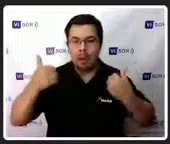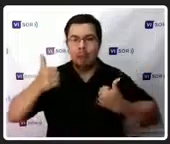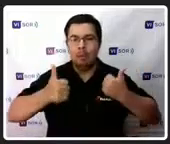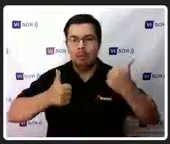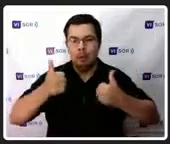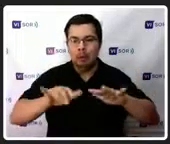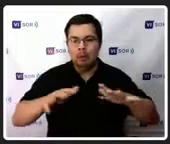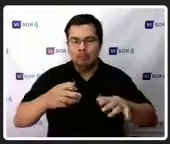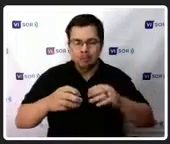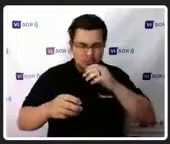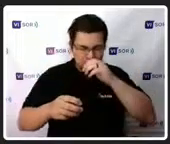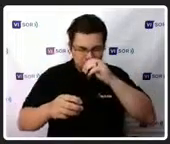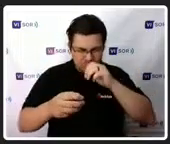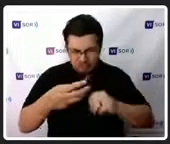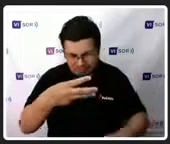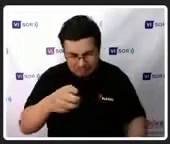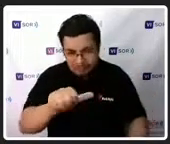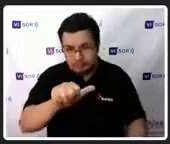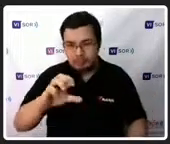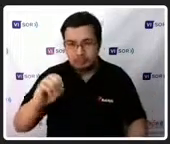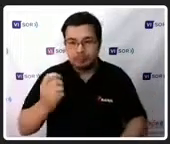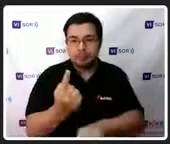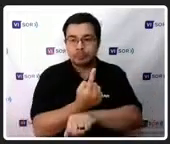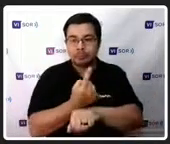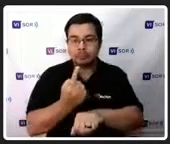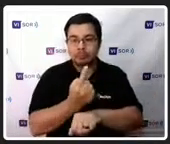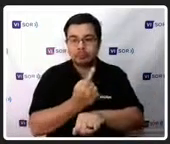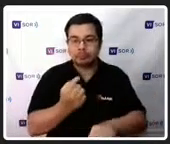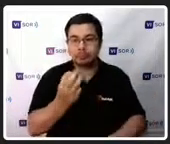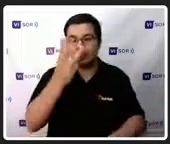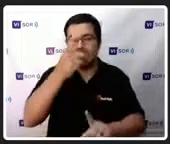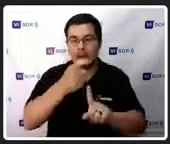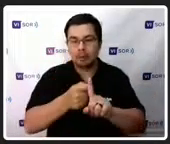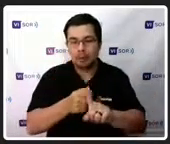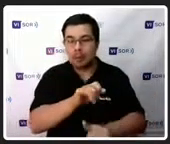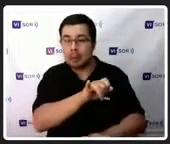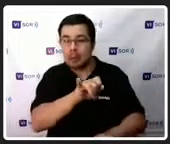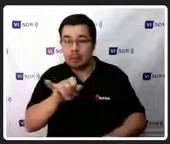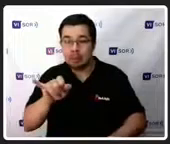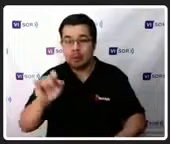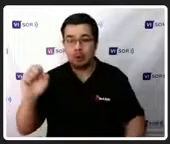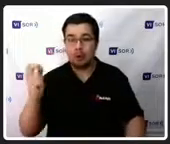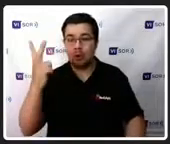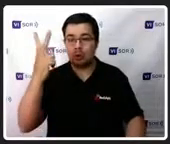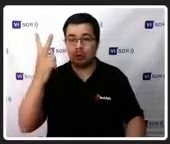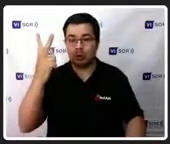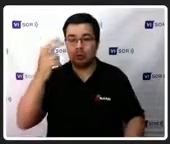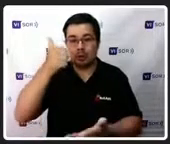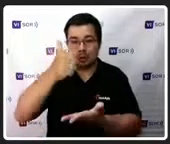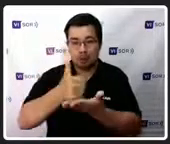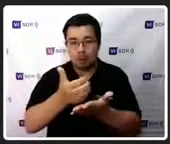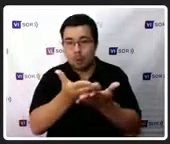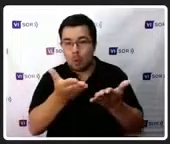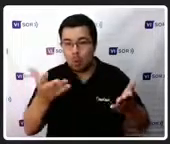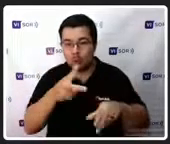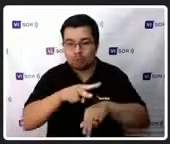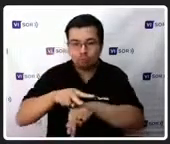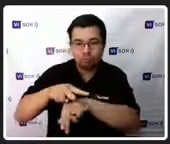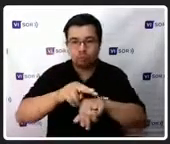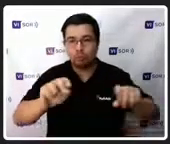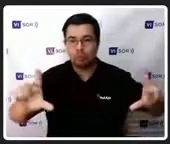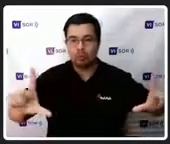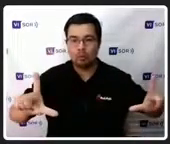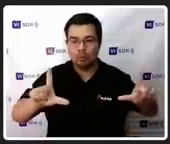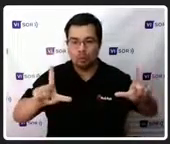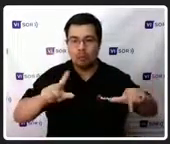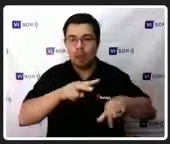Al terminar el octavo semestre, ustedes quedan titulados, ¿cierto?, como administrador en turismo y hotelería, ¿ya?